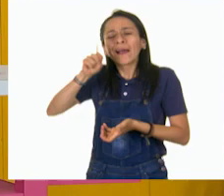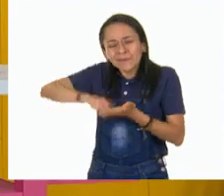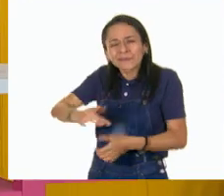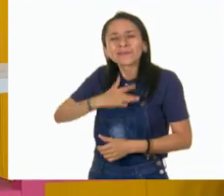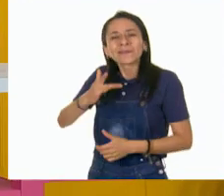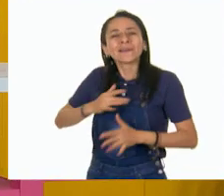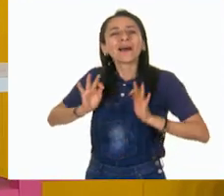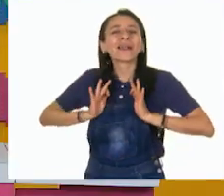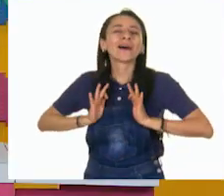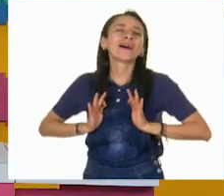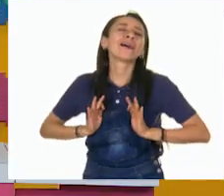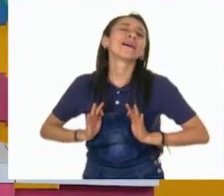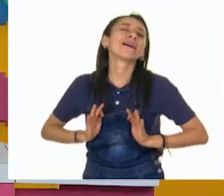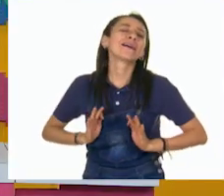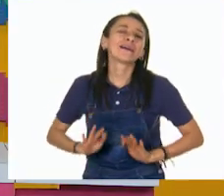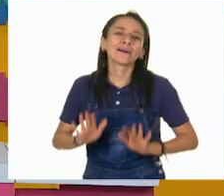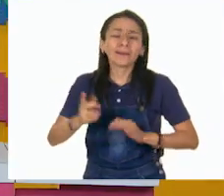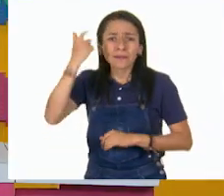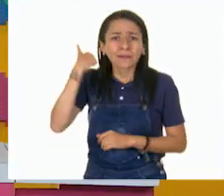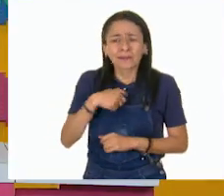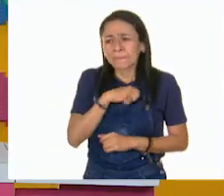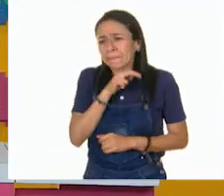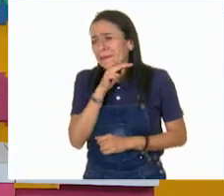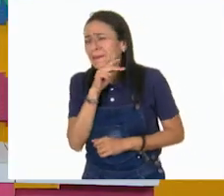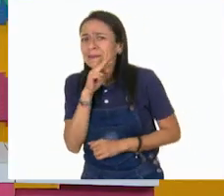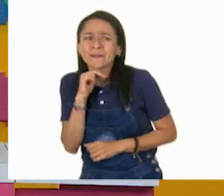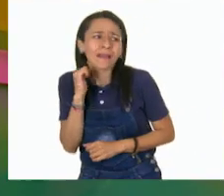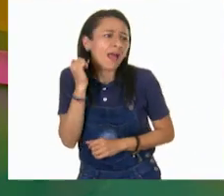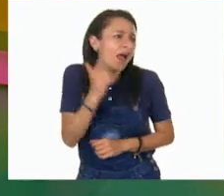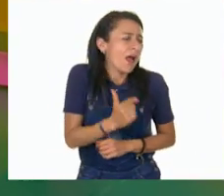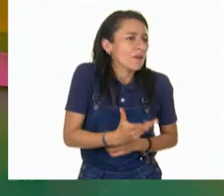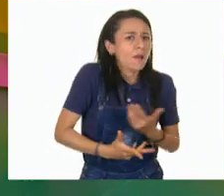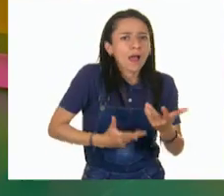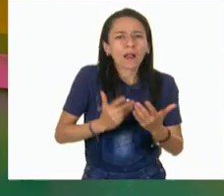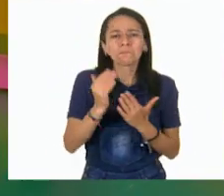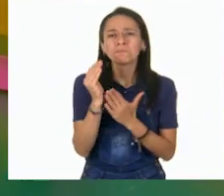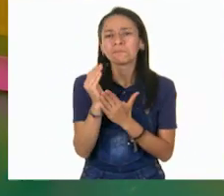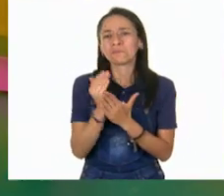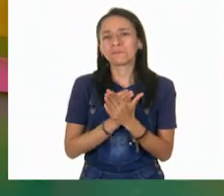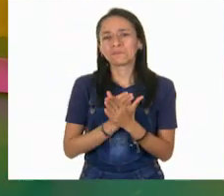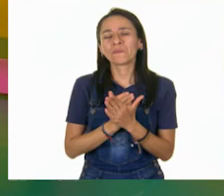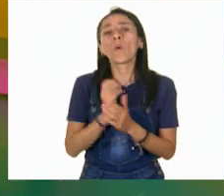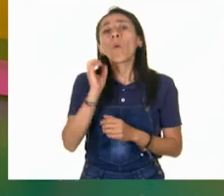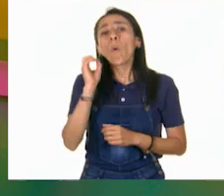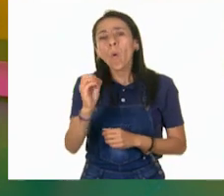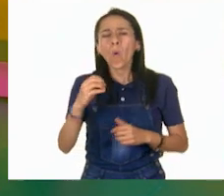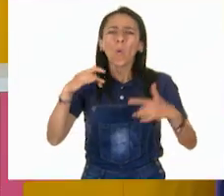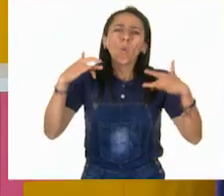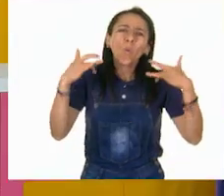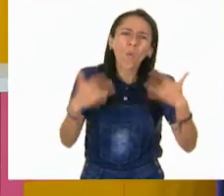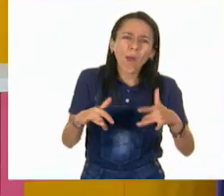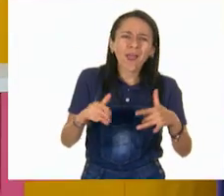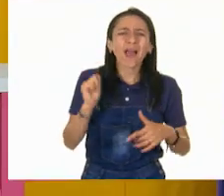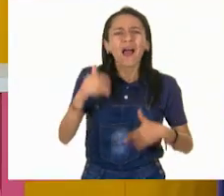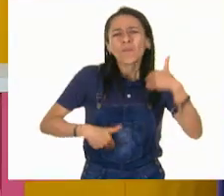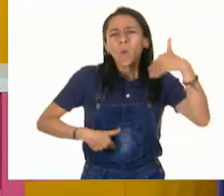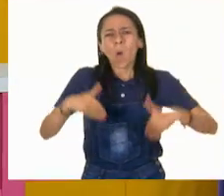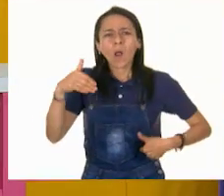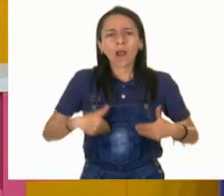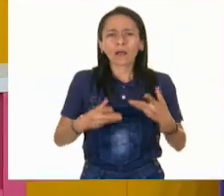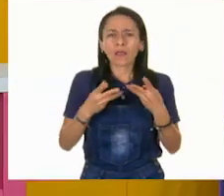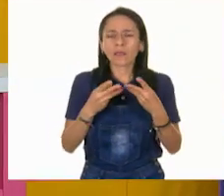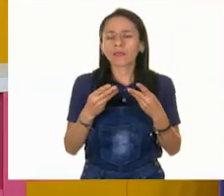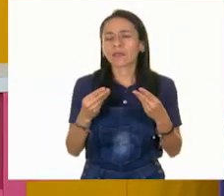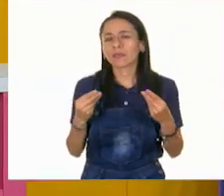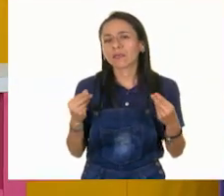cuando tus preocupaciones disminuyen o cuando se te quita un dolor, una molestia o algo así. Muy